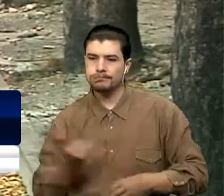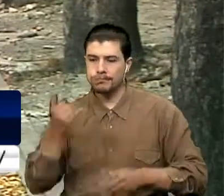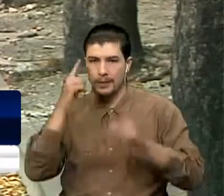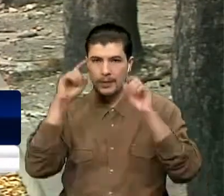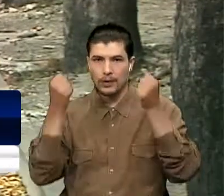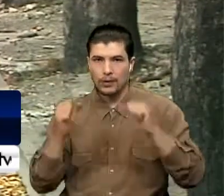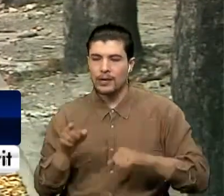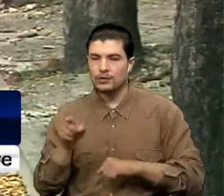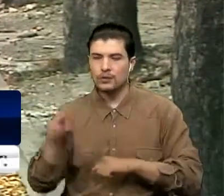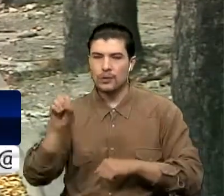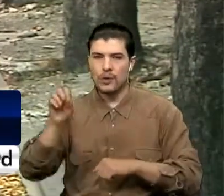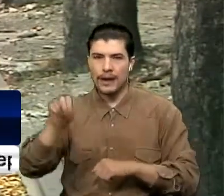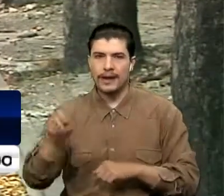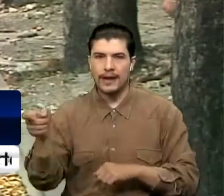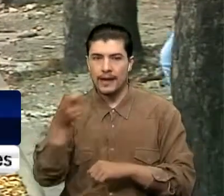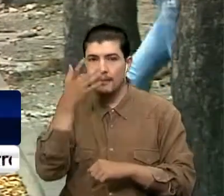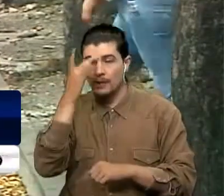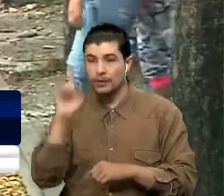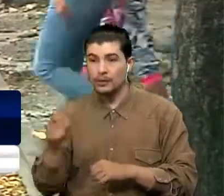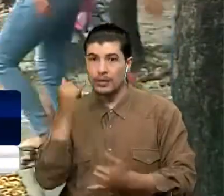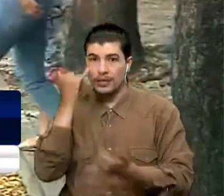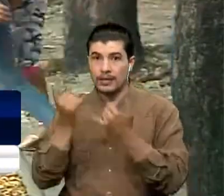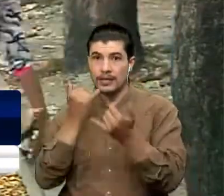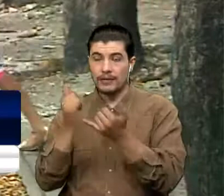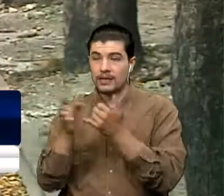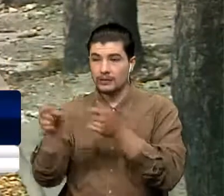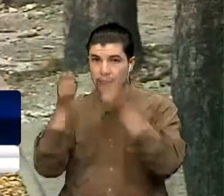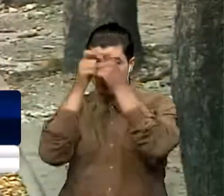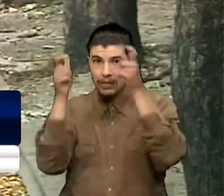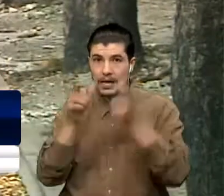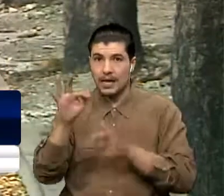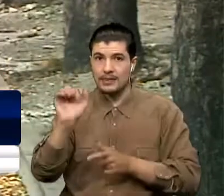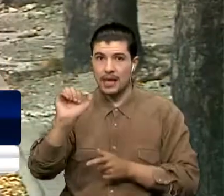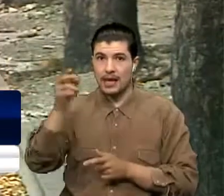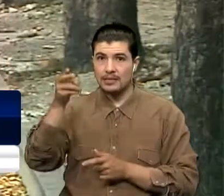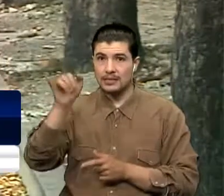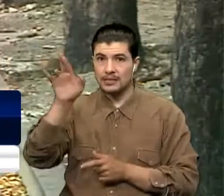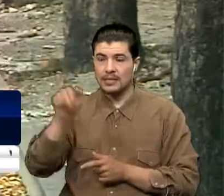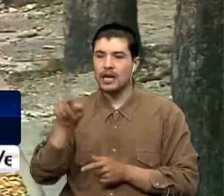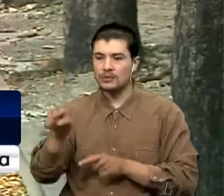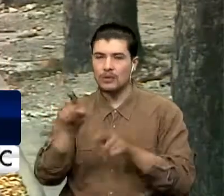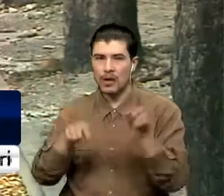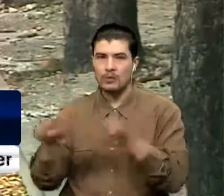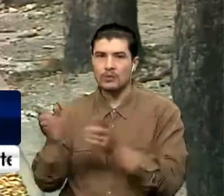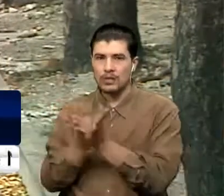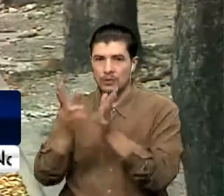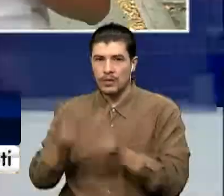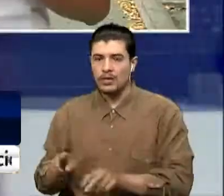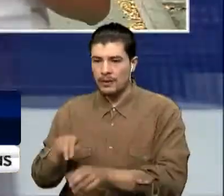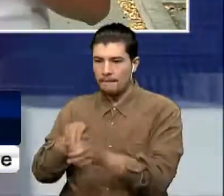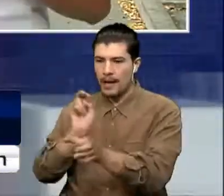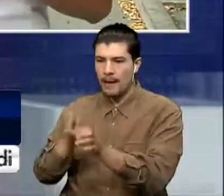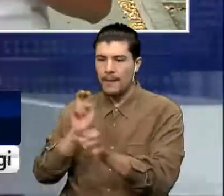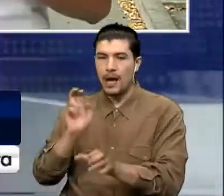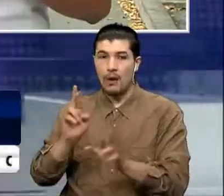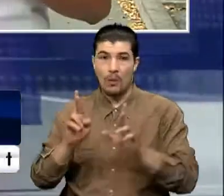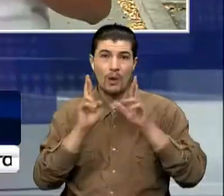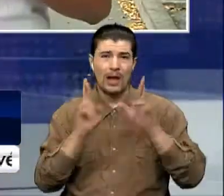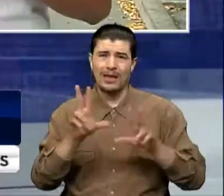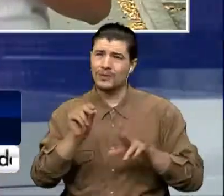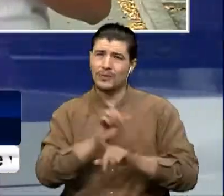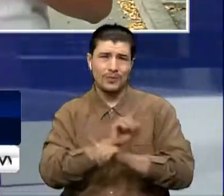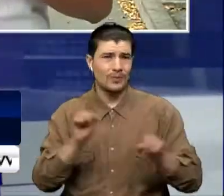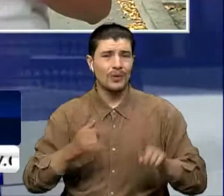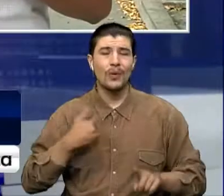parte de esta ong porque se ha identificado también que en el estado táchira ha habido deserción escolar por lo que se teme que los jóvenes se están